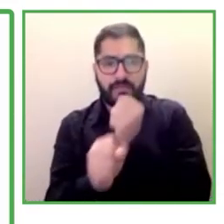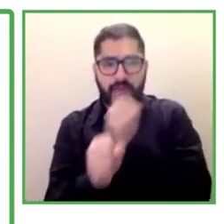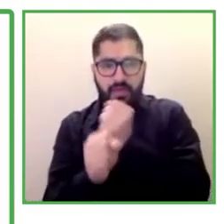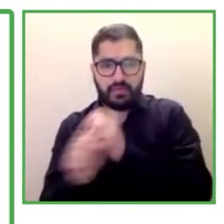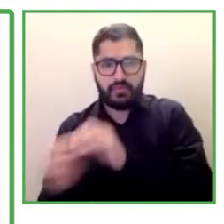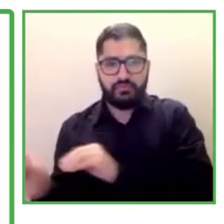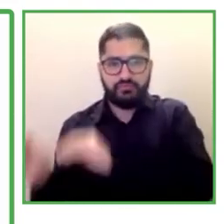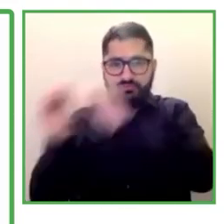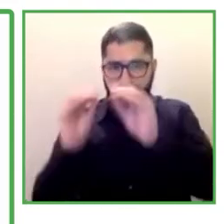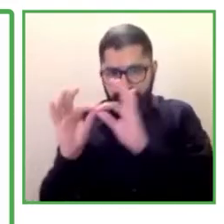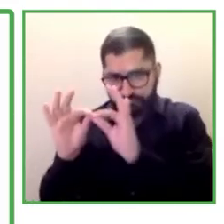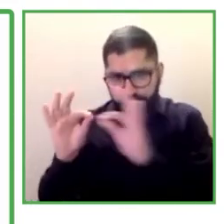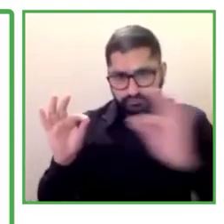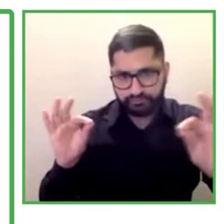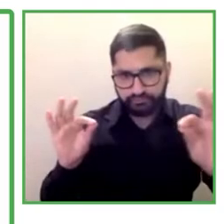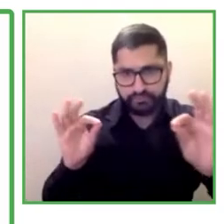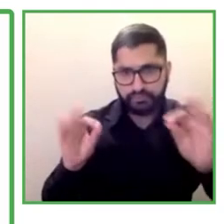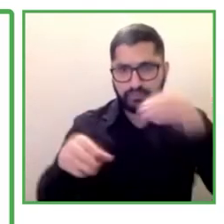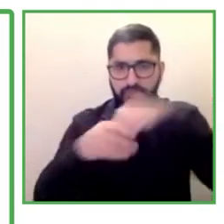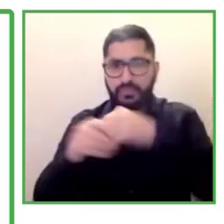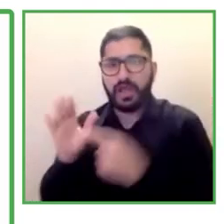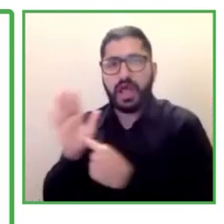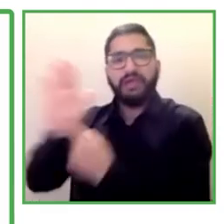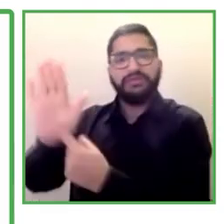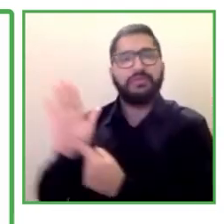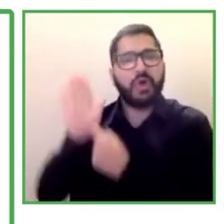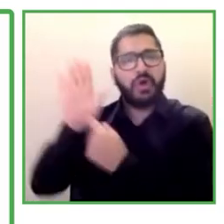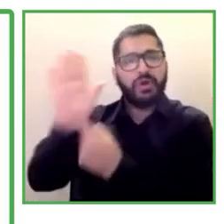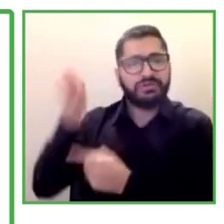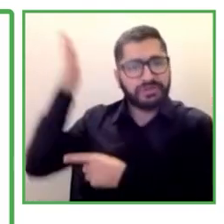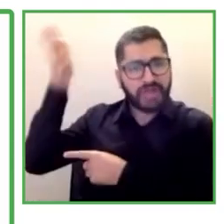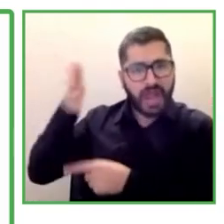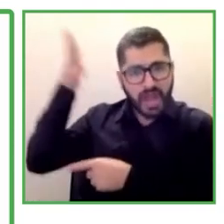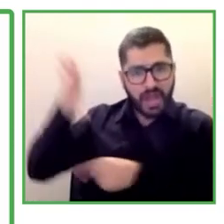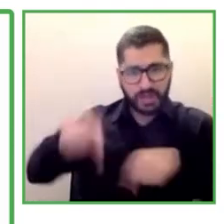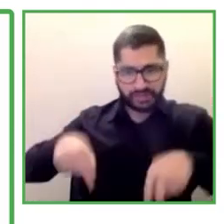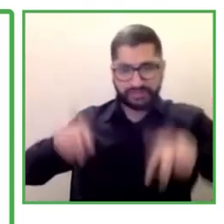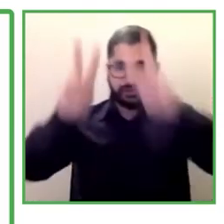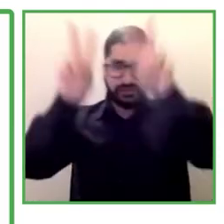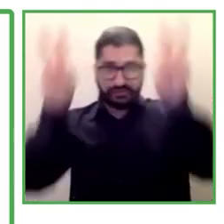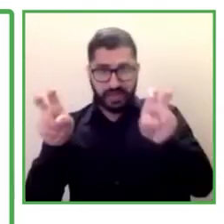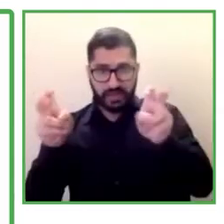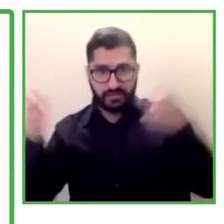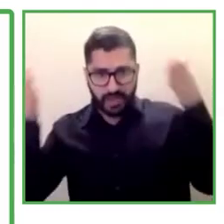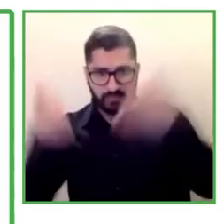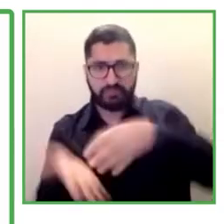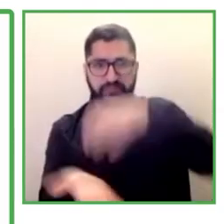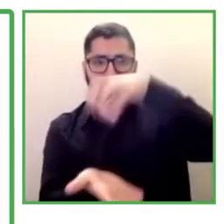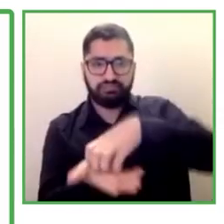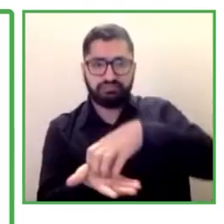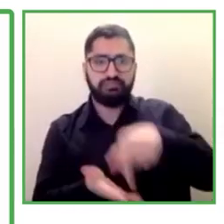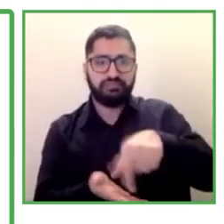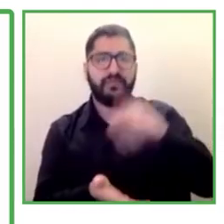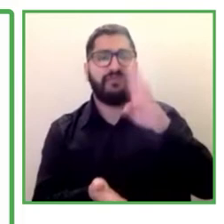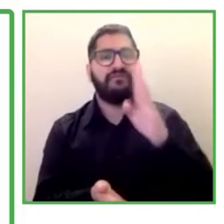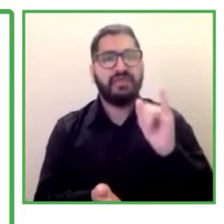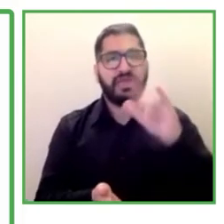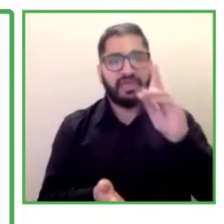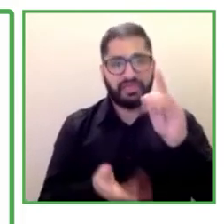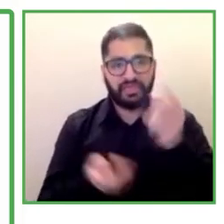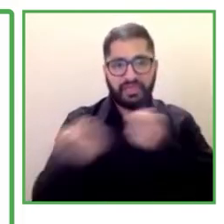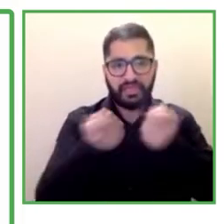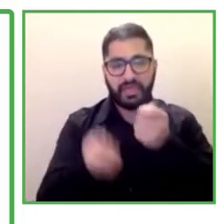persisten en nuestra región. Como mencioné, BITLAB es el laboratorio de innovación del Grupo BIT, que además